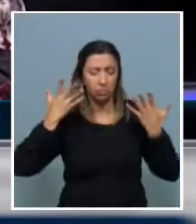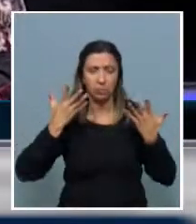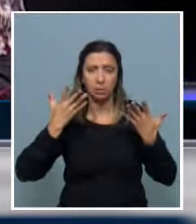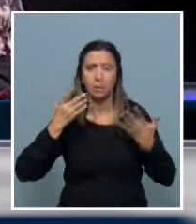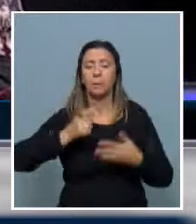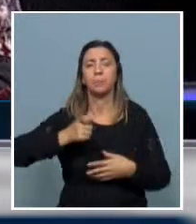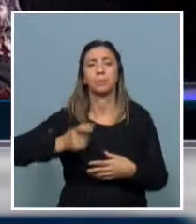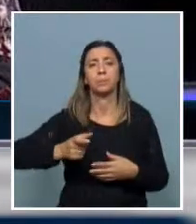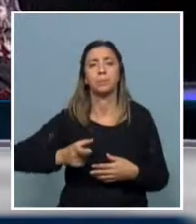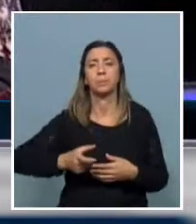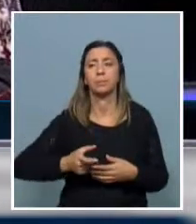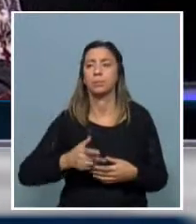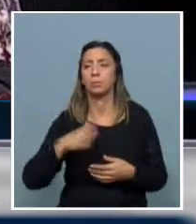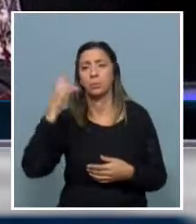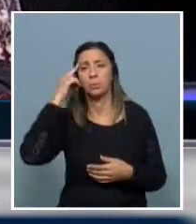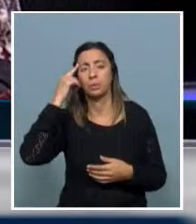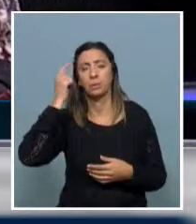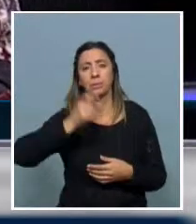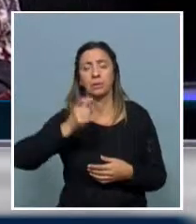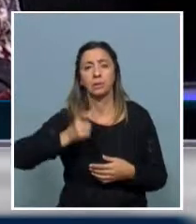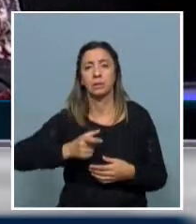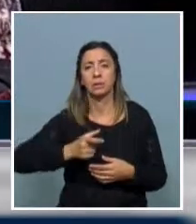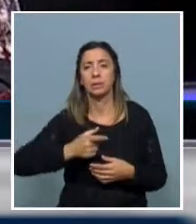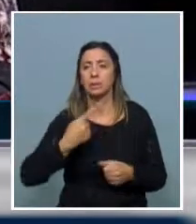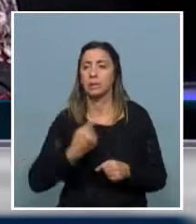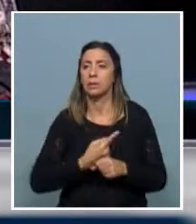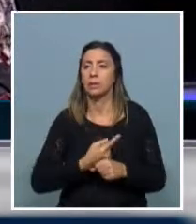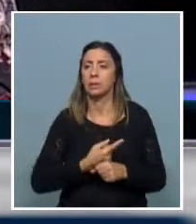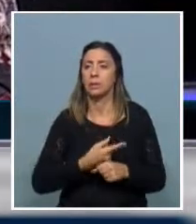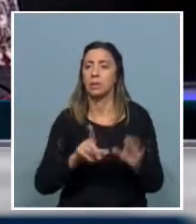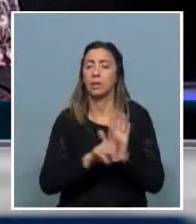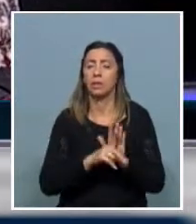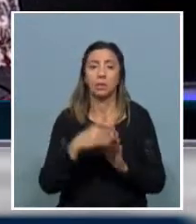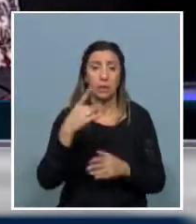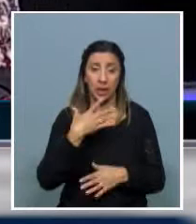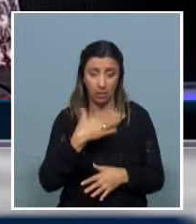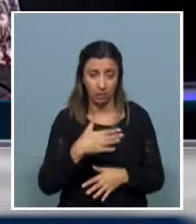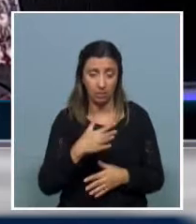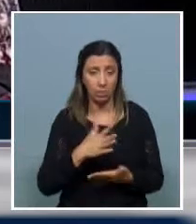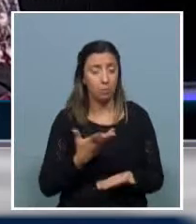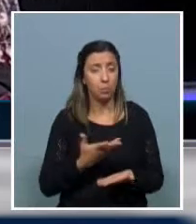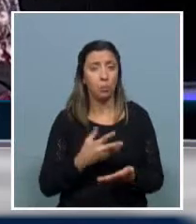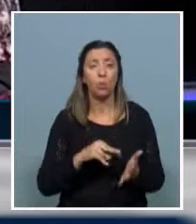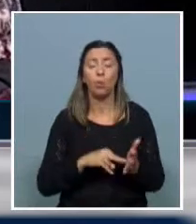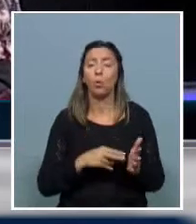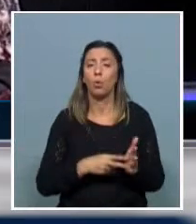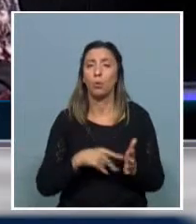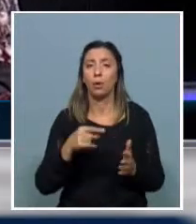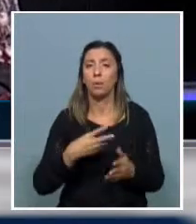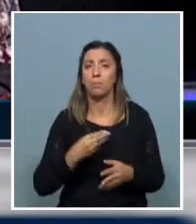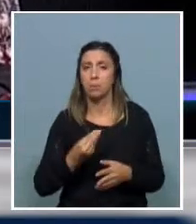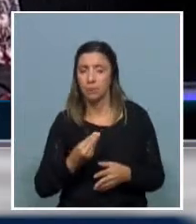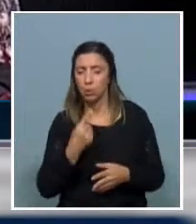que genera, que entiendo que quienes lo han hecho, que no pueden desconocer las leyes vigentes, lo hacen con el solo propósito de generar